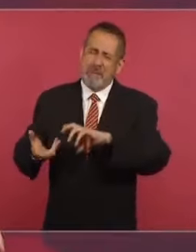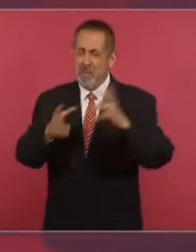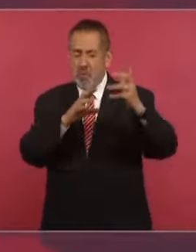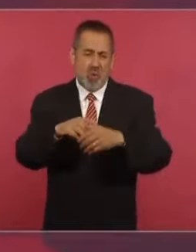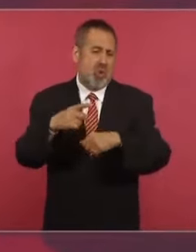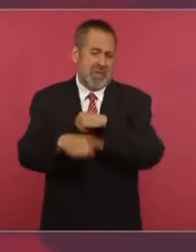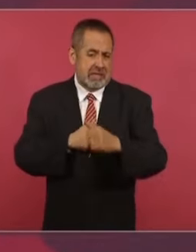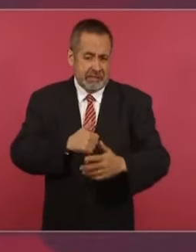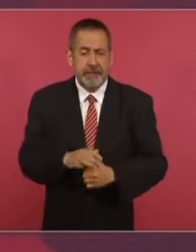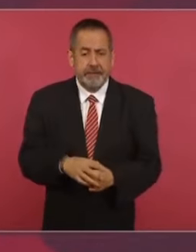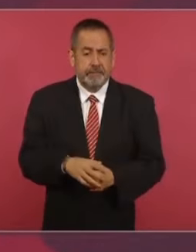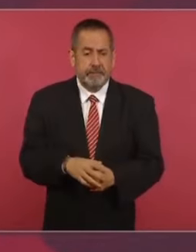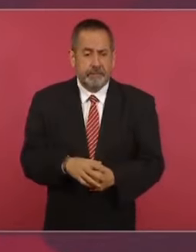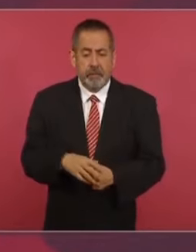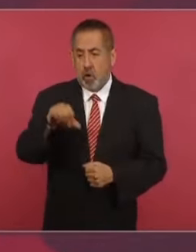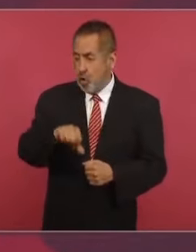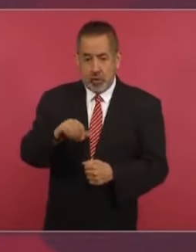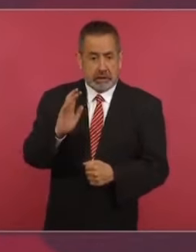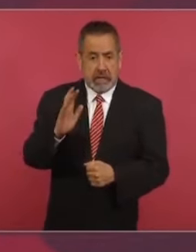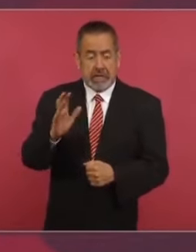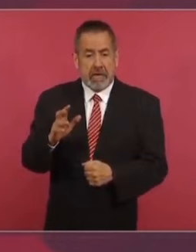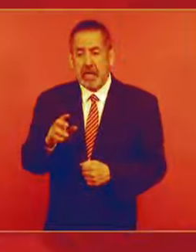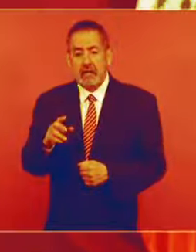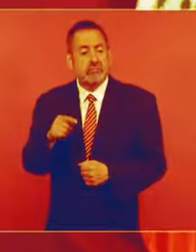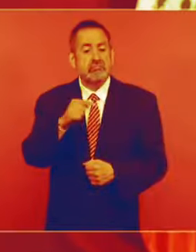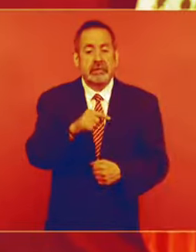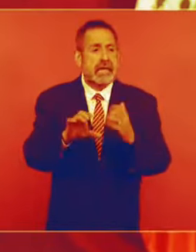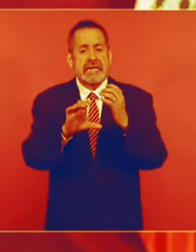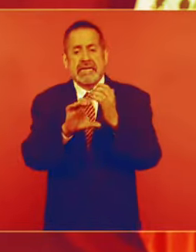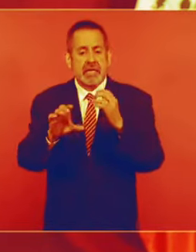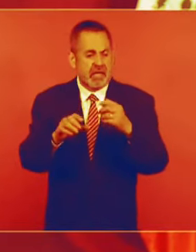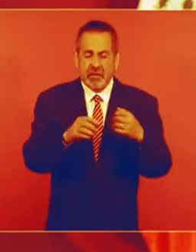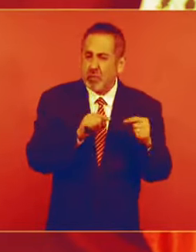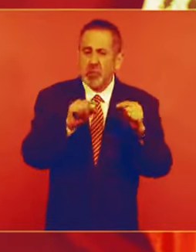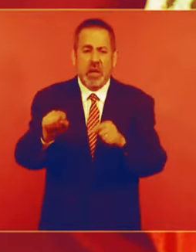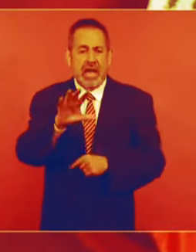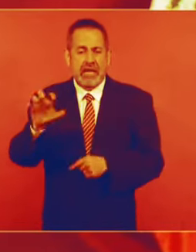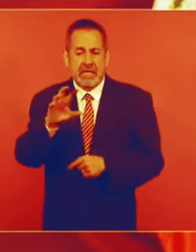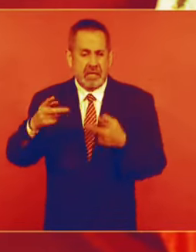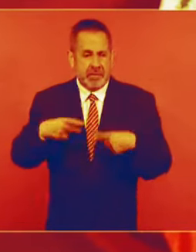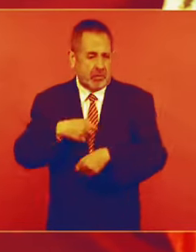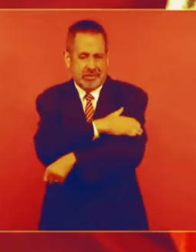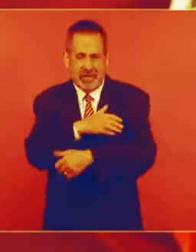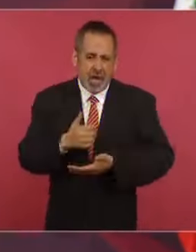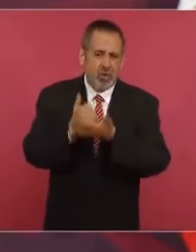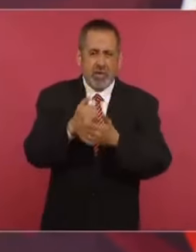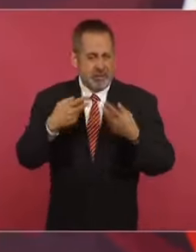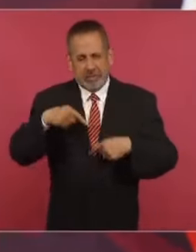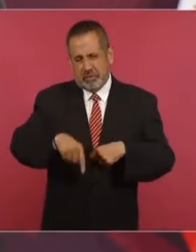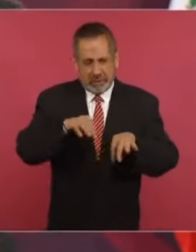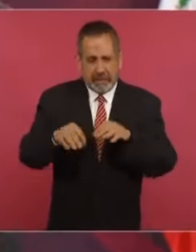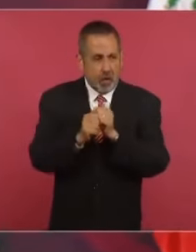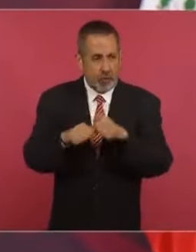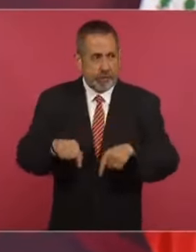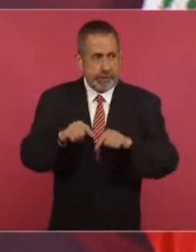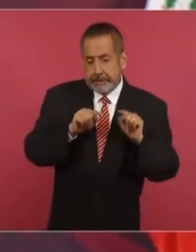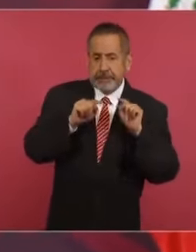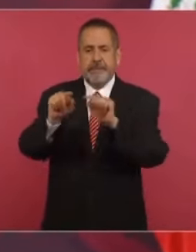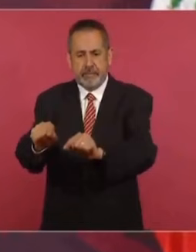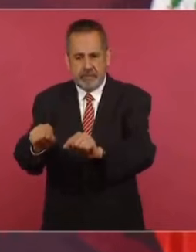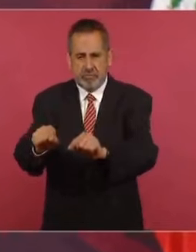Papagayo. Hoy ya salieron los primeros 500 servidores de la nación, promotores, van a